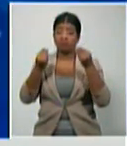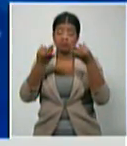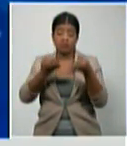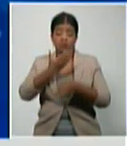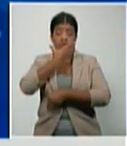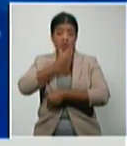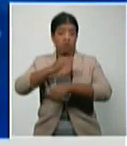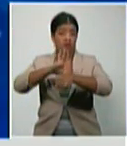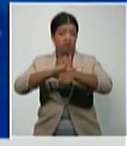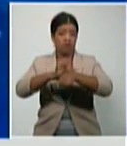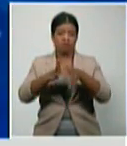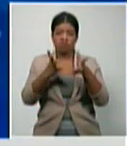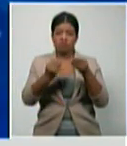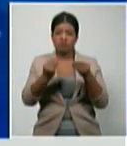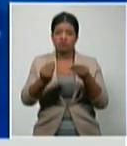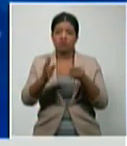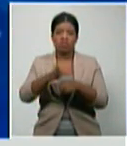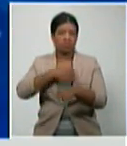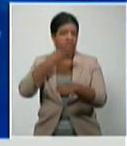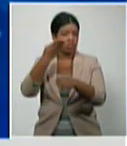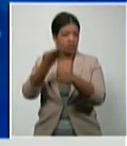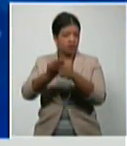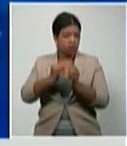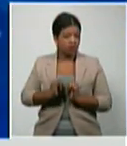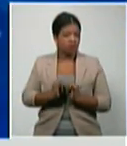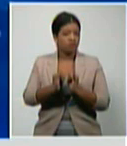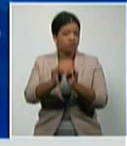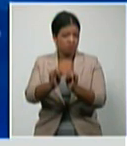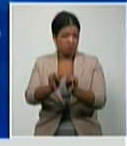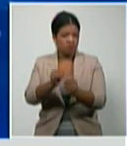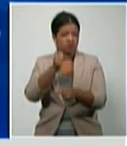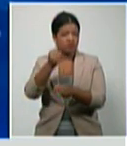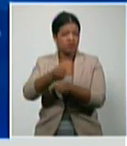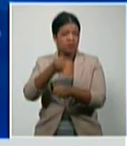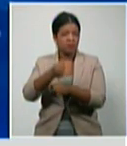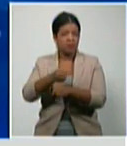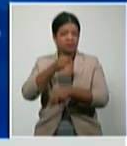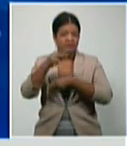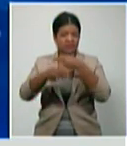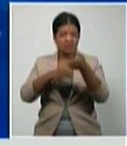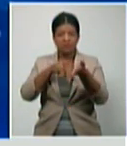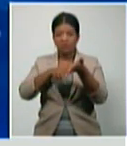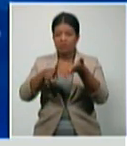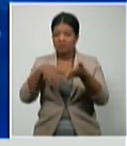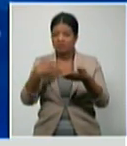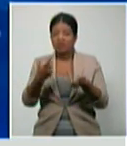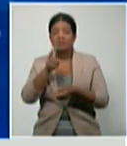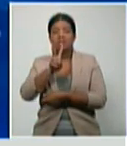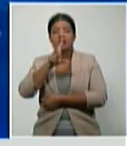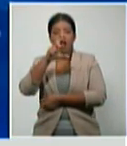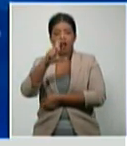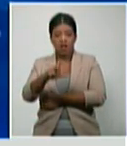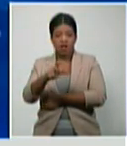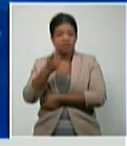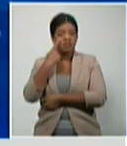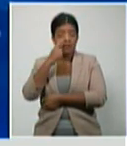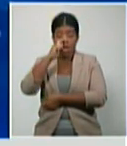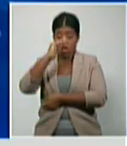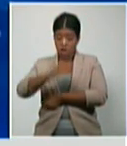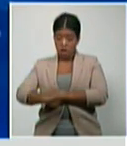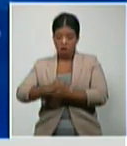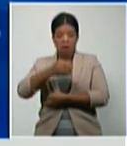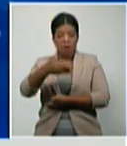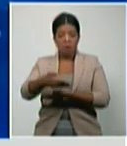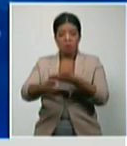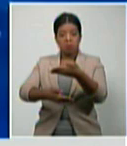la doctora Lisset un trabajo que se hizo en Villa Clara, porque si bien la evolución en niños es favorable,